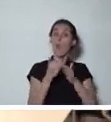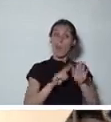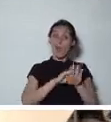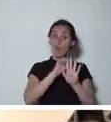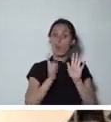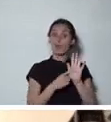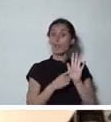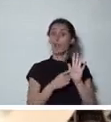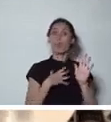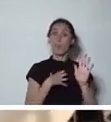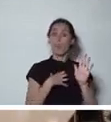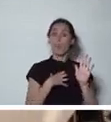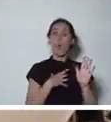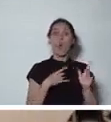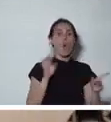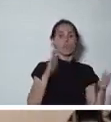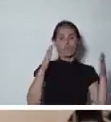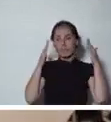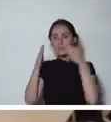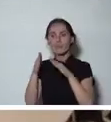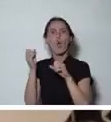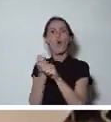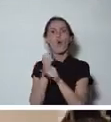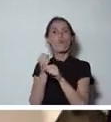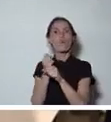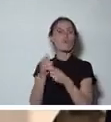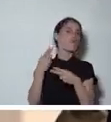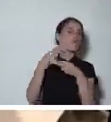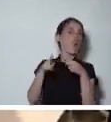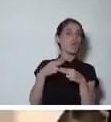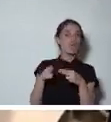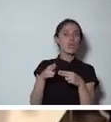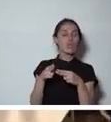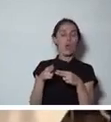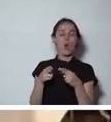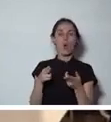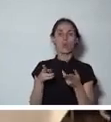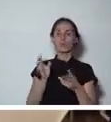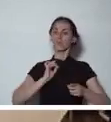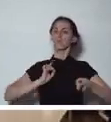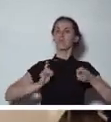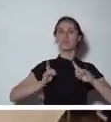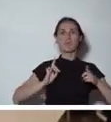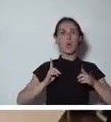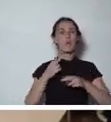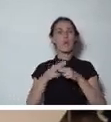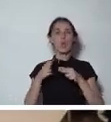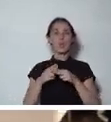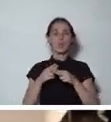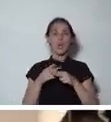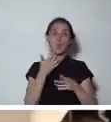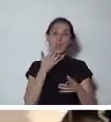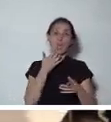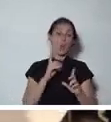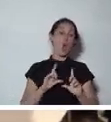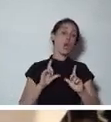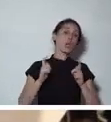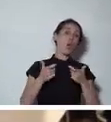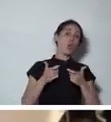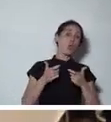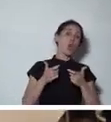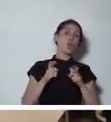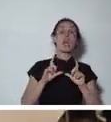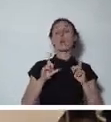política dedicarnos a militar poder ser dirigentes políticas estar en reuniones a las 8 a las 9 de la noche los